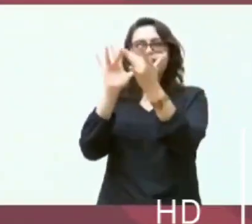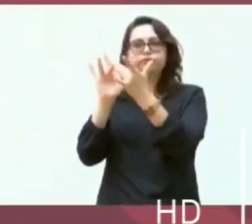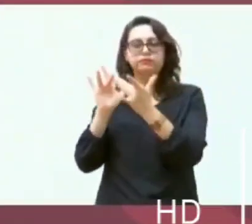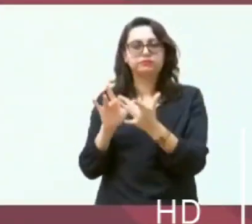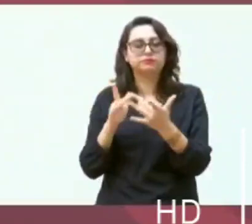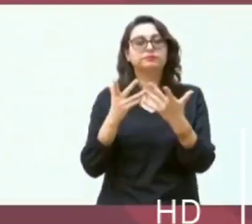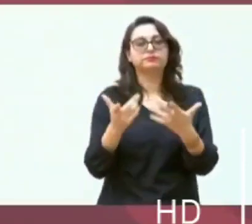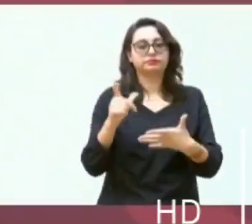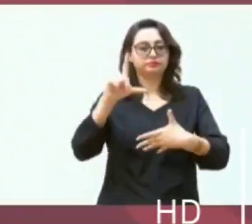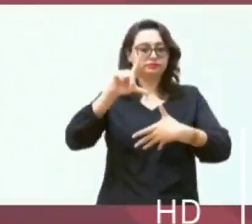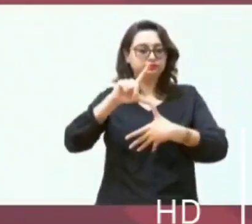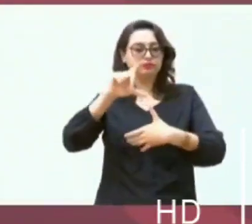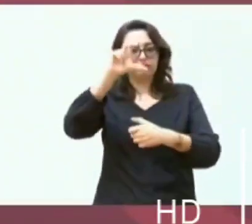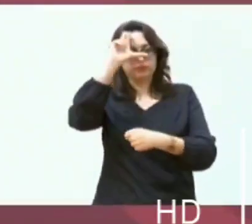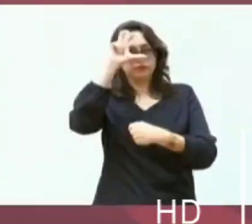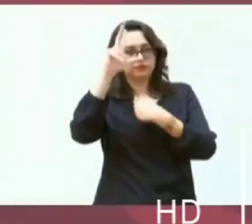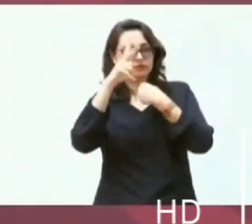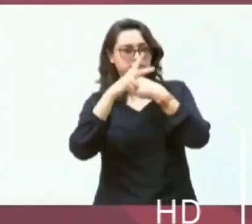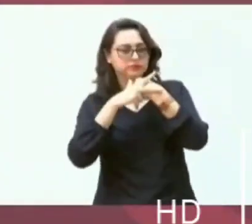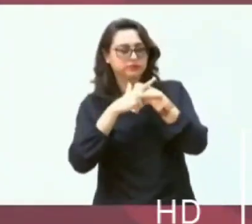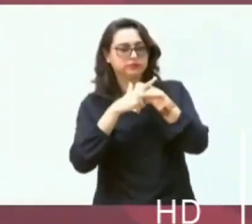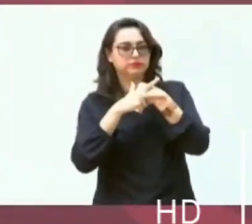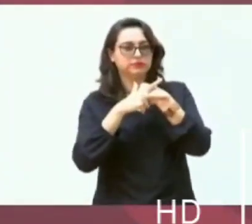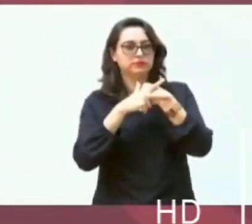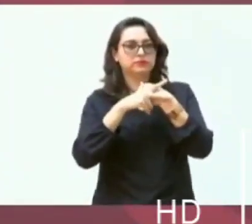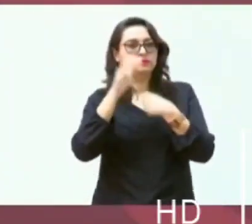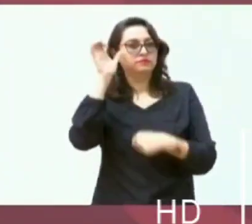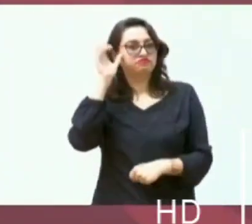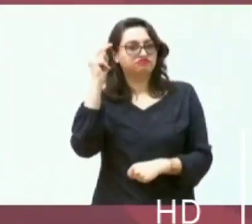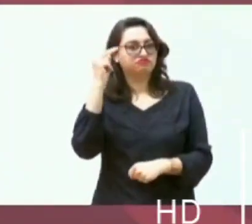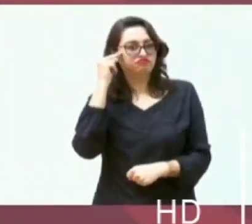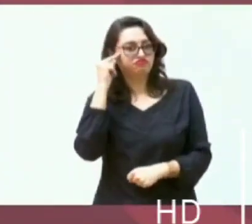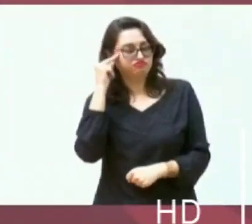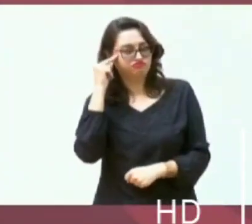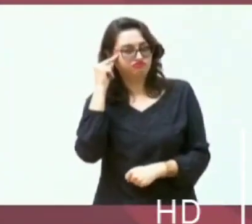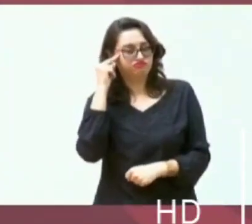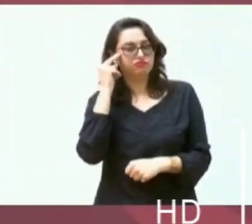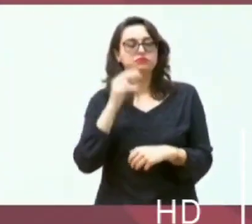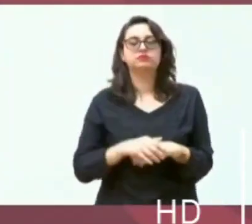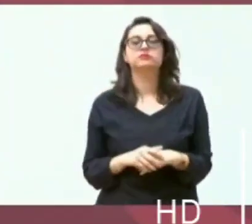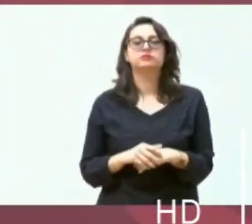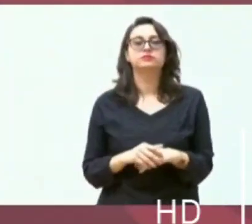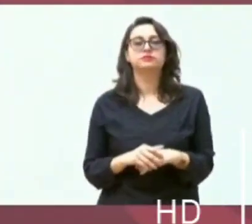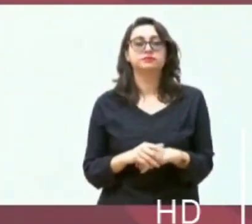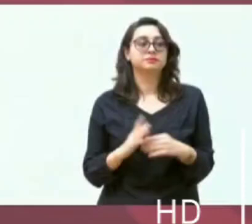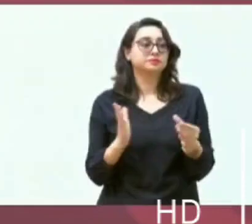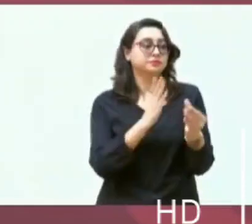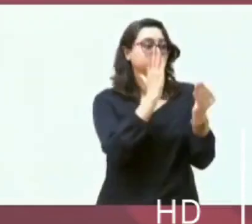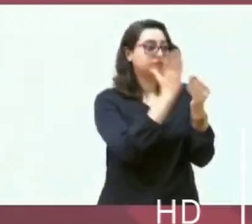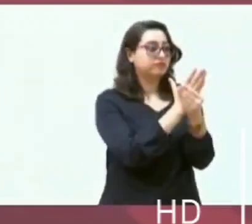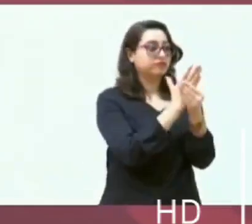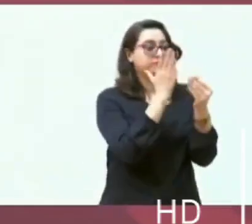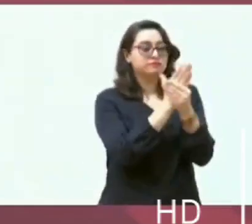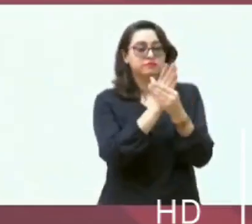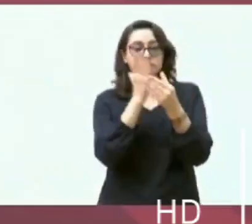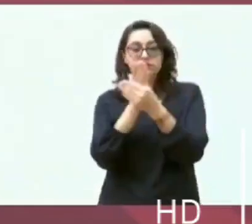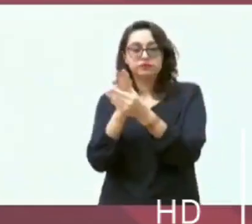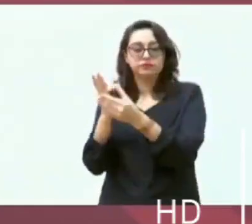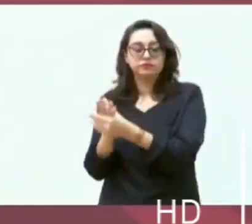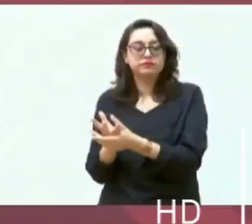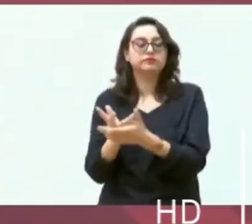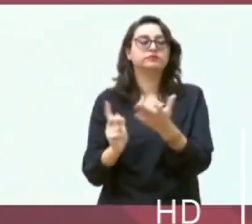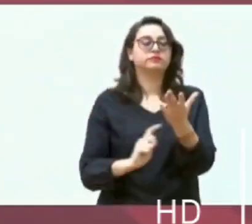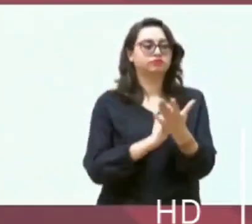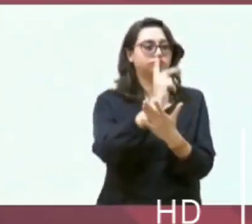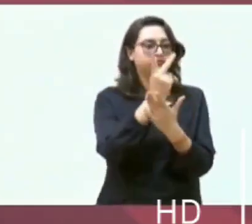América Latina, Europa y con China. Como en todos los archivos, se han elaborado